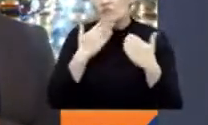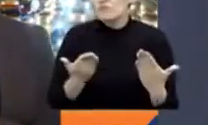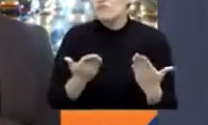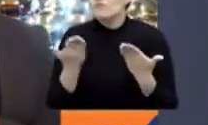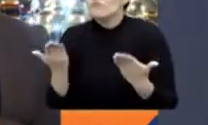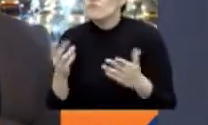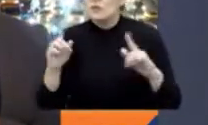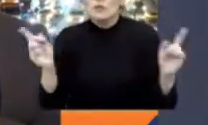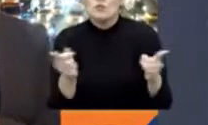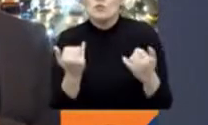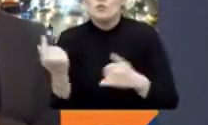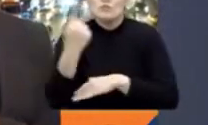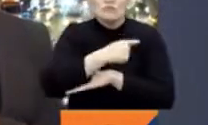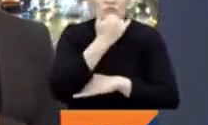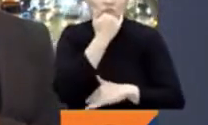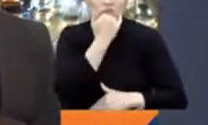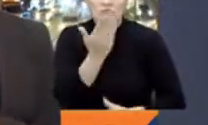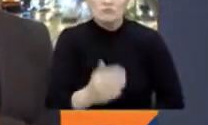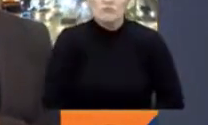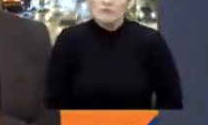y el resumen del día?